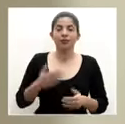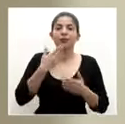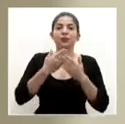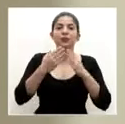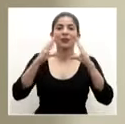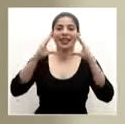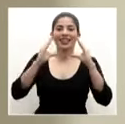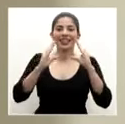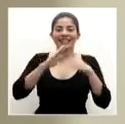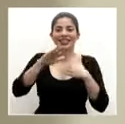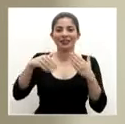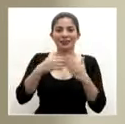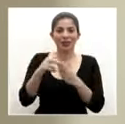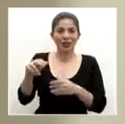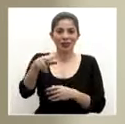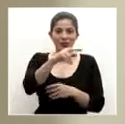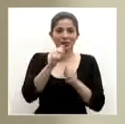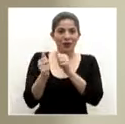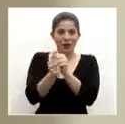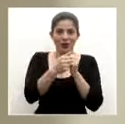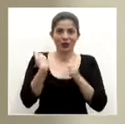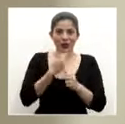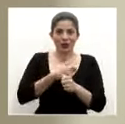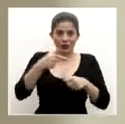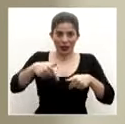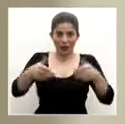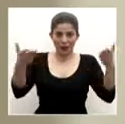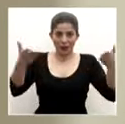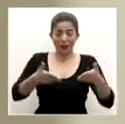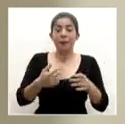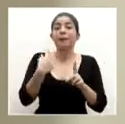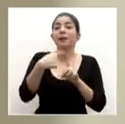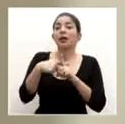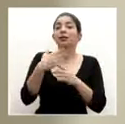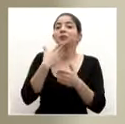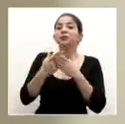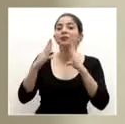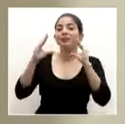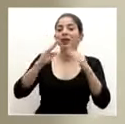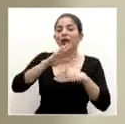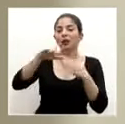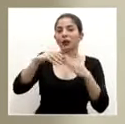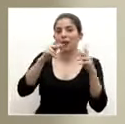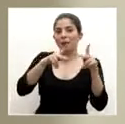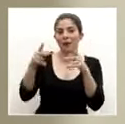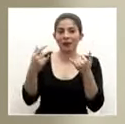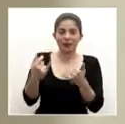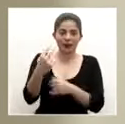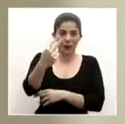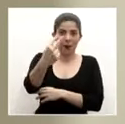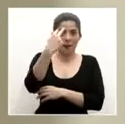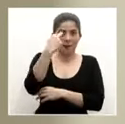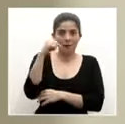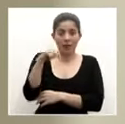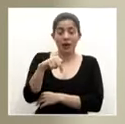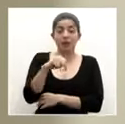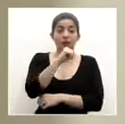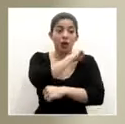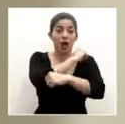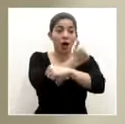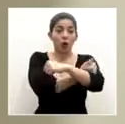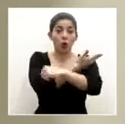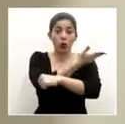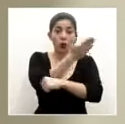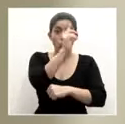Muy buenas tardes a los colegas que nos acompañan de manera presencial y muy buenas tardes a quienes nos sintonizan en esta transmisión en donde las autoridades